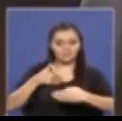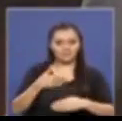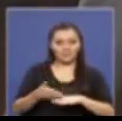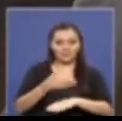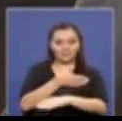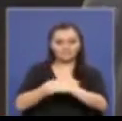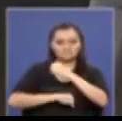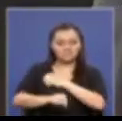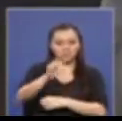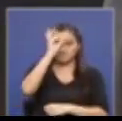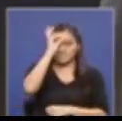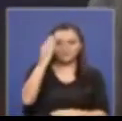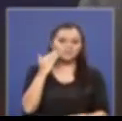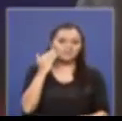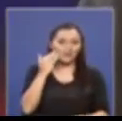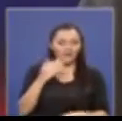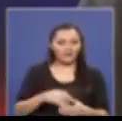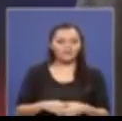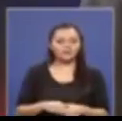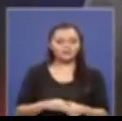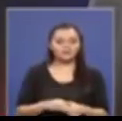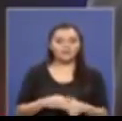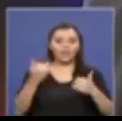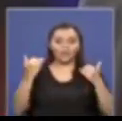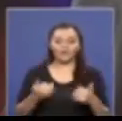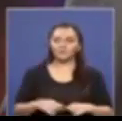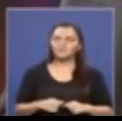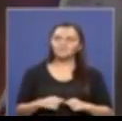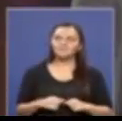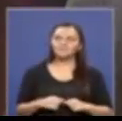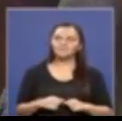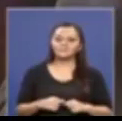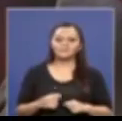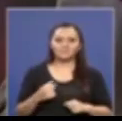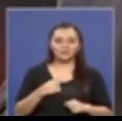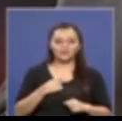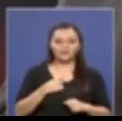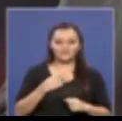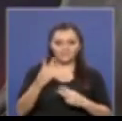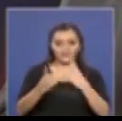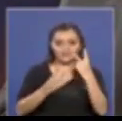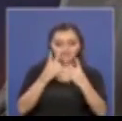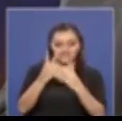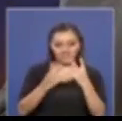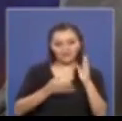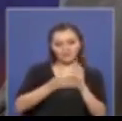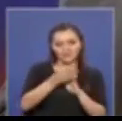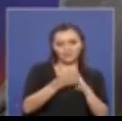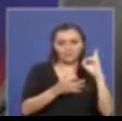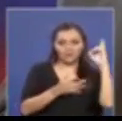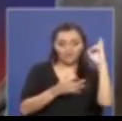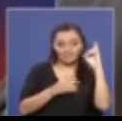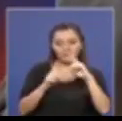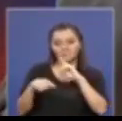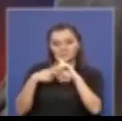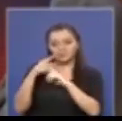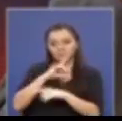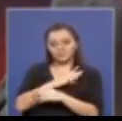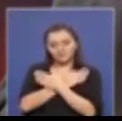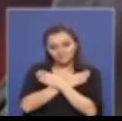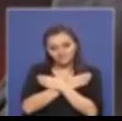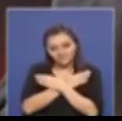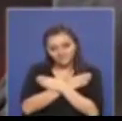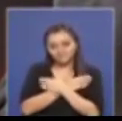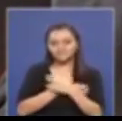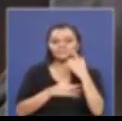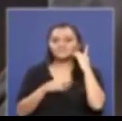íbamos a atender. Pero y ahora nos toca visitar y saludar a Bolivia y Chile. Bien, luego